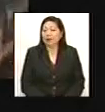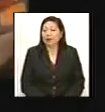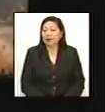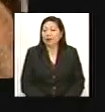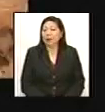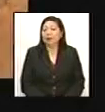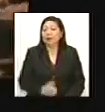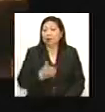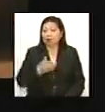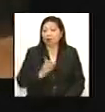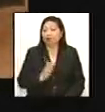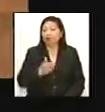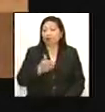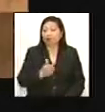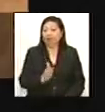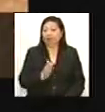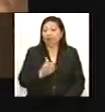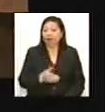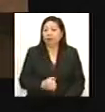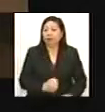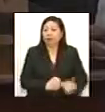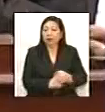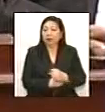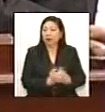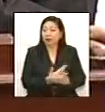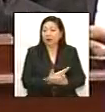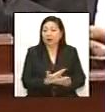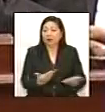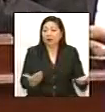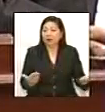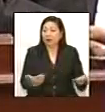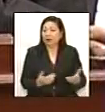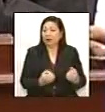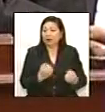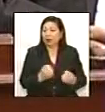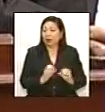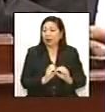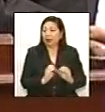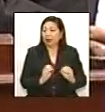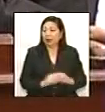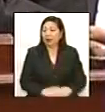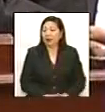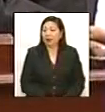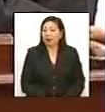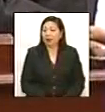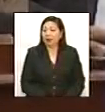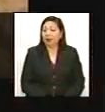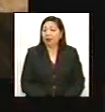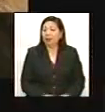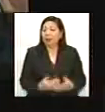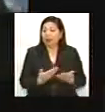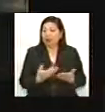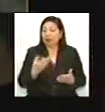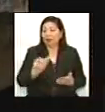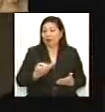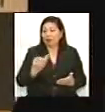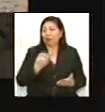Las carreteras, ni puente vehicular, ni peor, peatonal. Esa es la realidad.